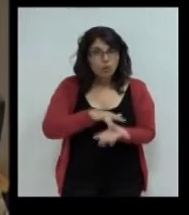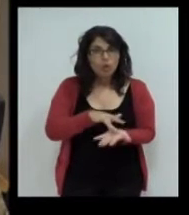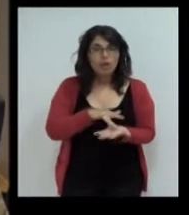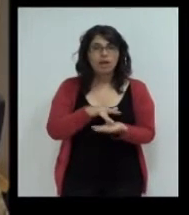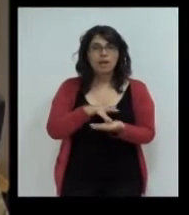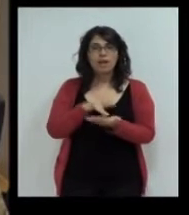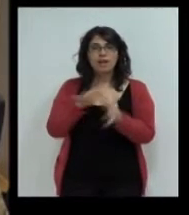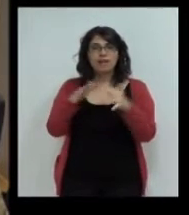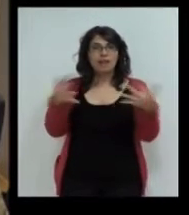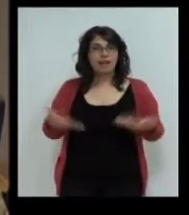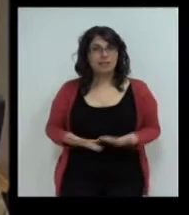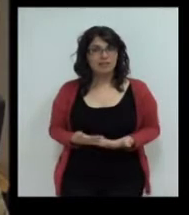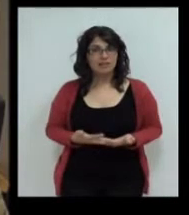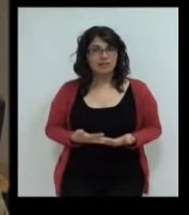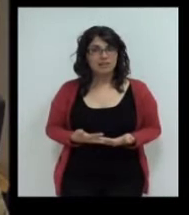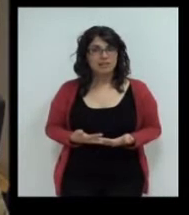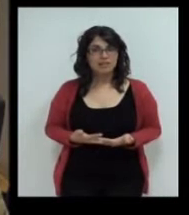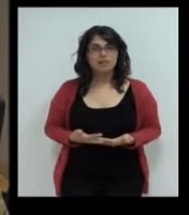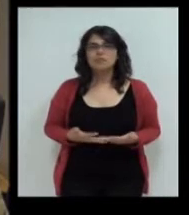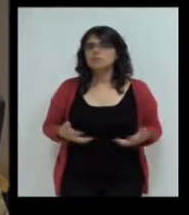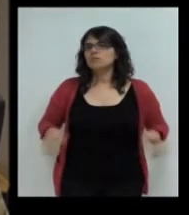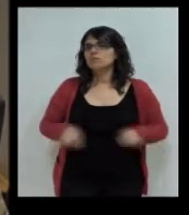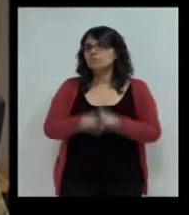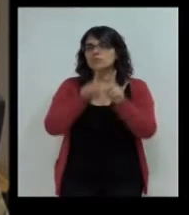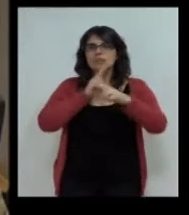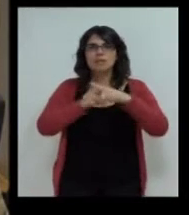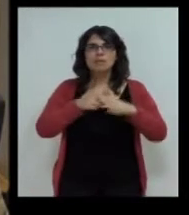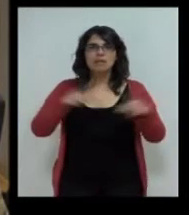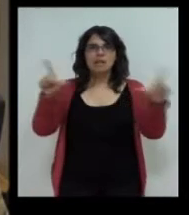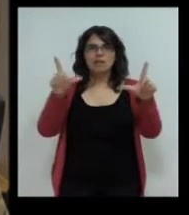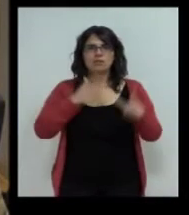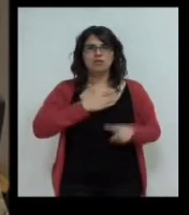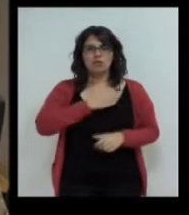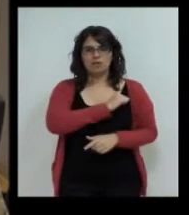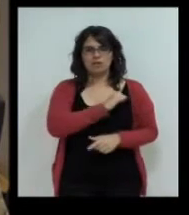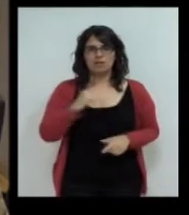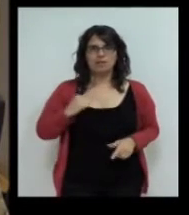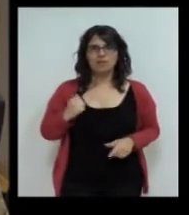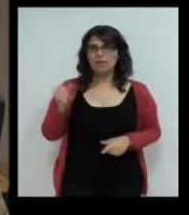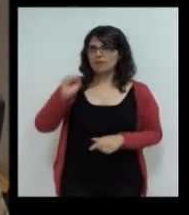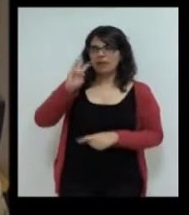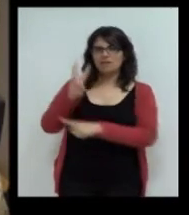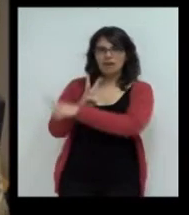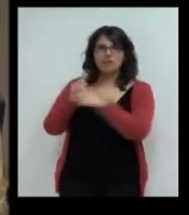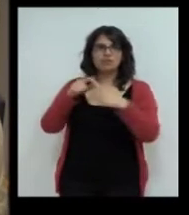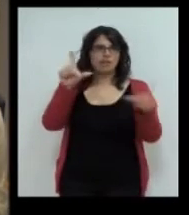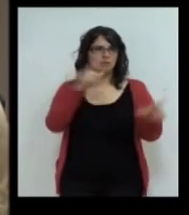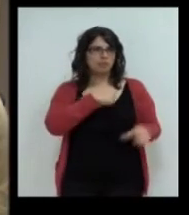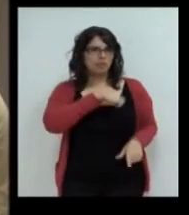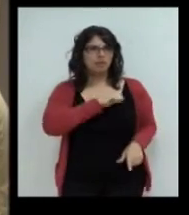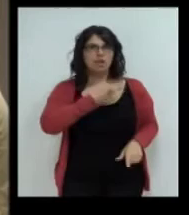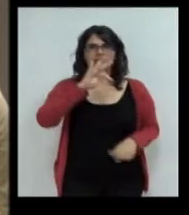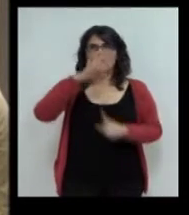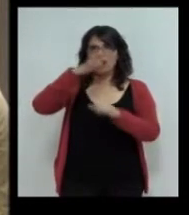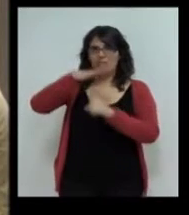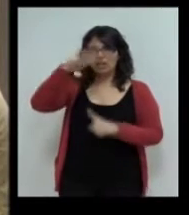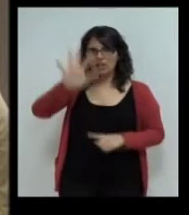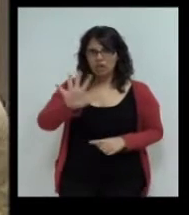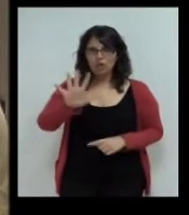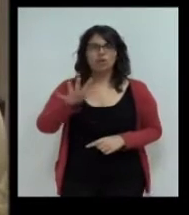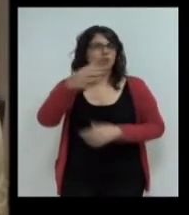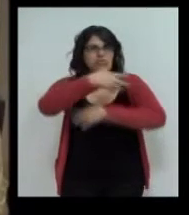mundo Internet, ya sea en la televisión a la carta de TV3, de Antena 3, de Televisión Española, de Telecinco, de cualquier